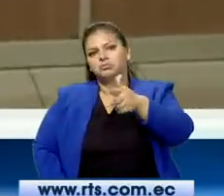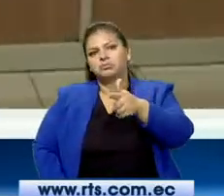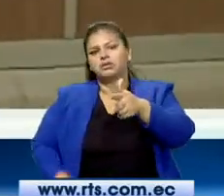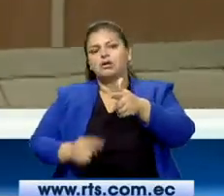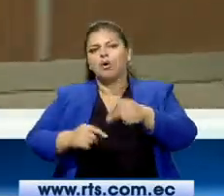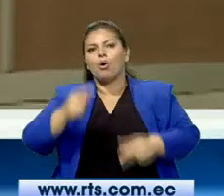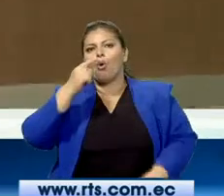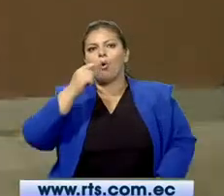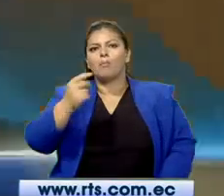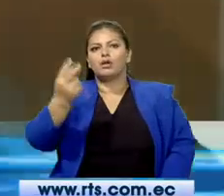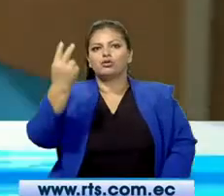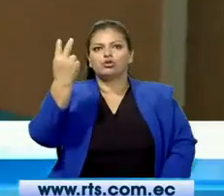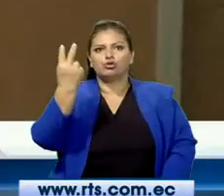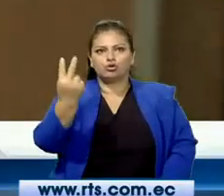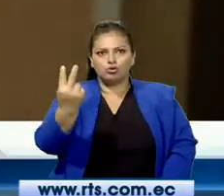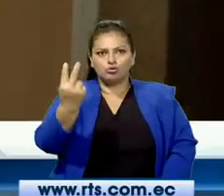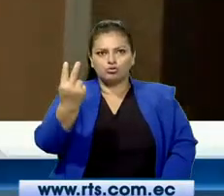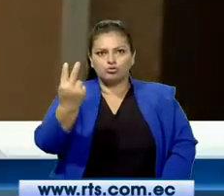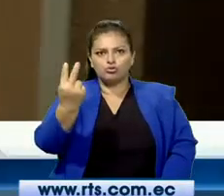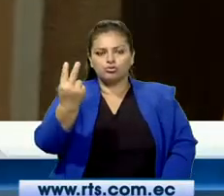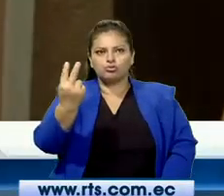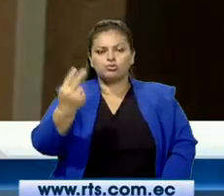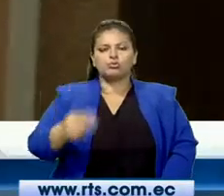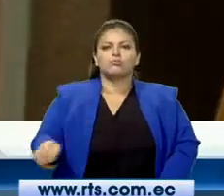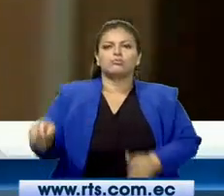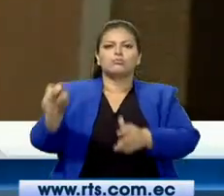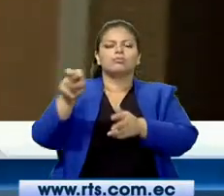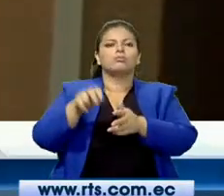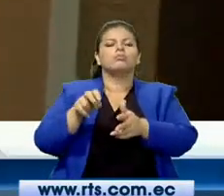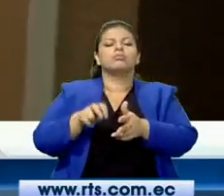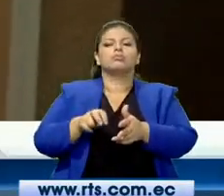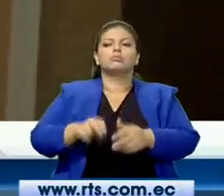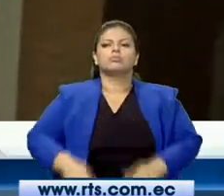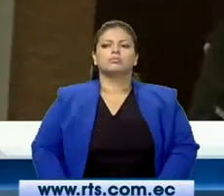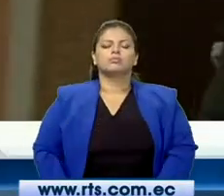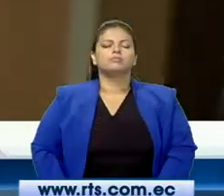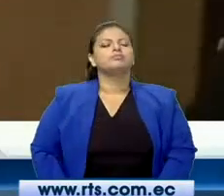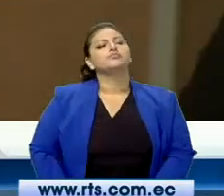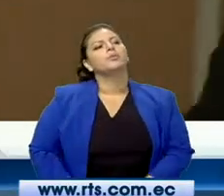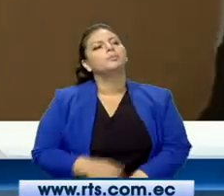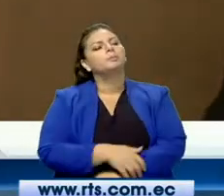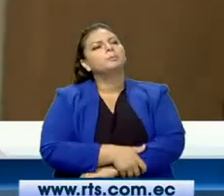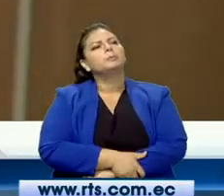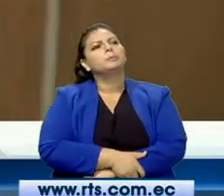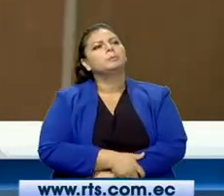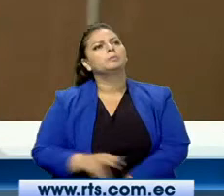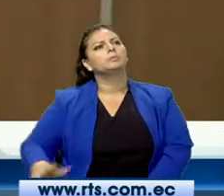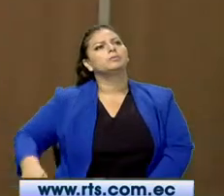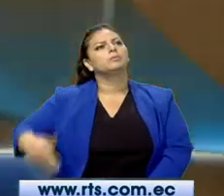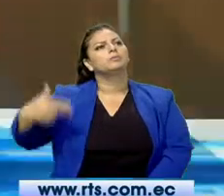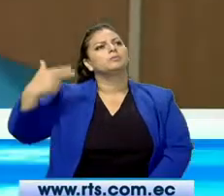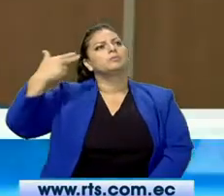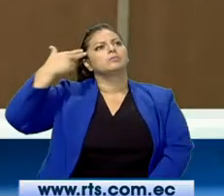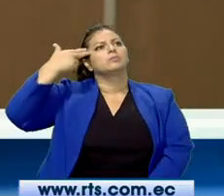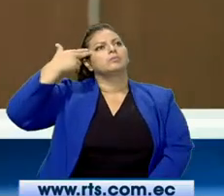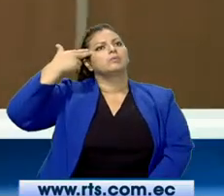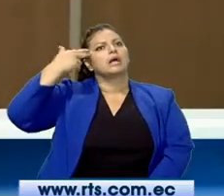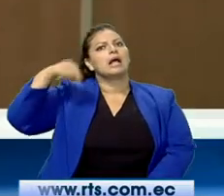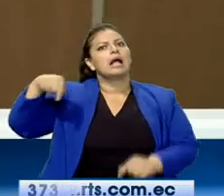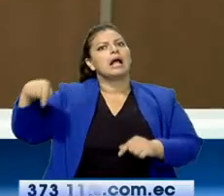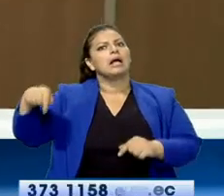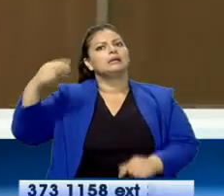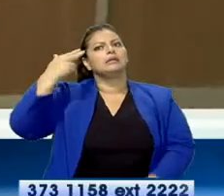otro me cogió, el de aquí cargaba arma. Y el momento que me tenía apuntado con la arma, el señor